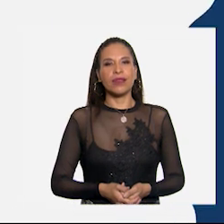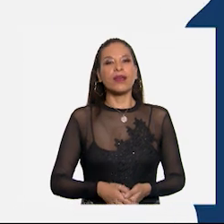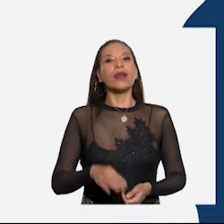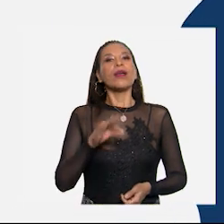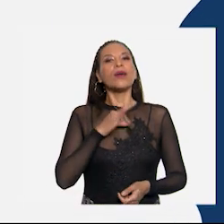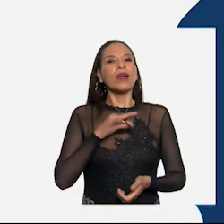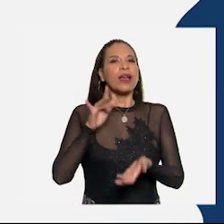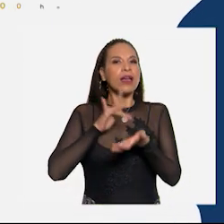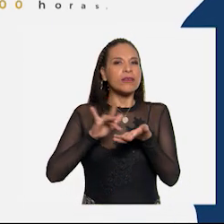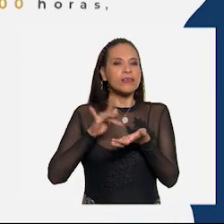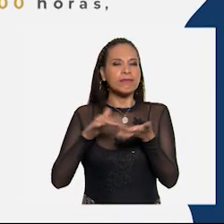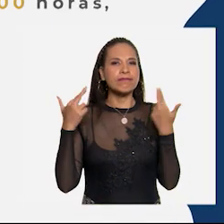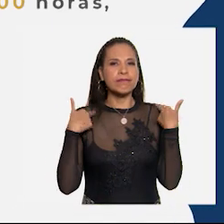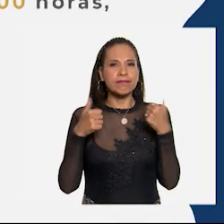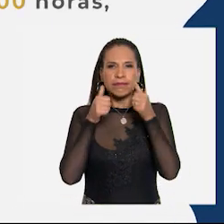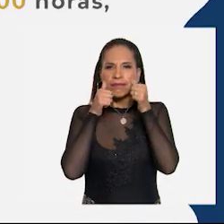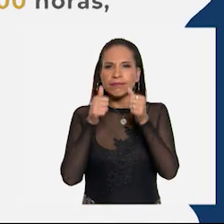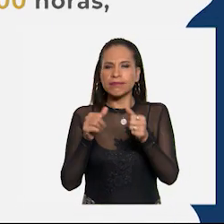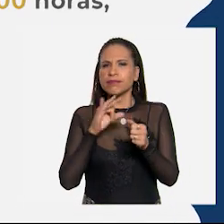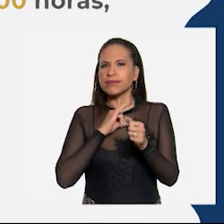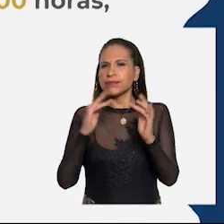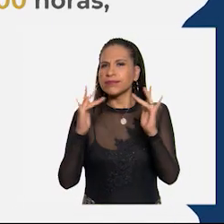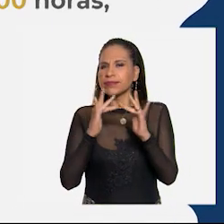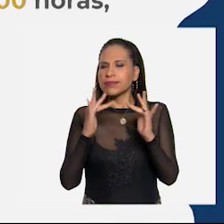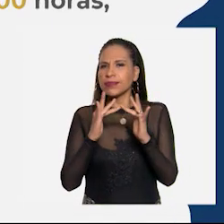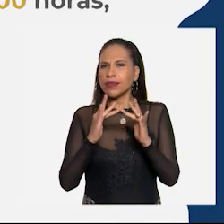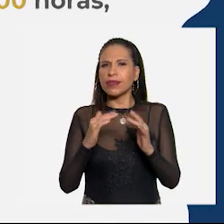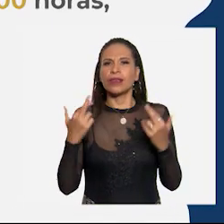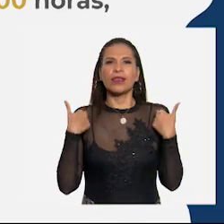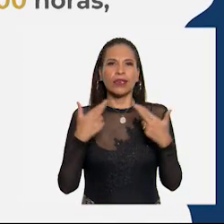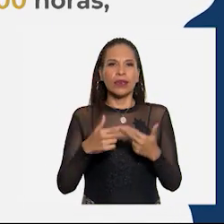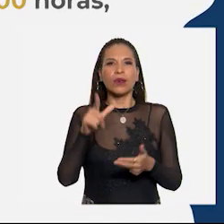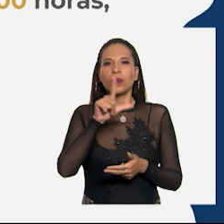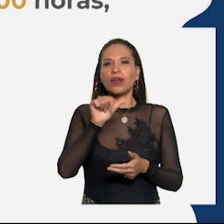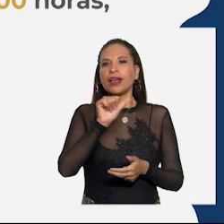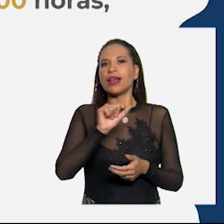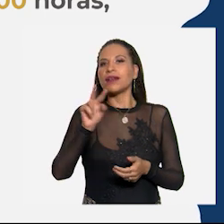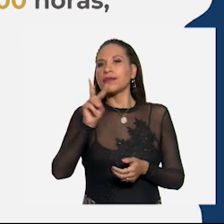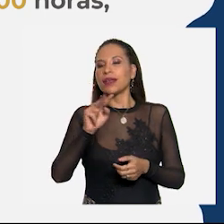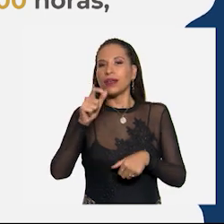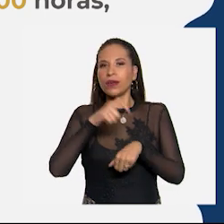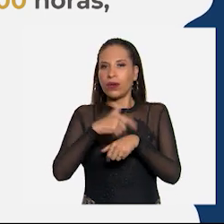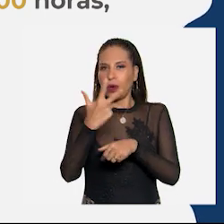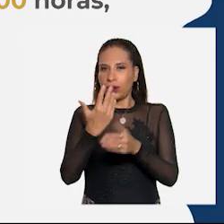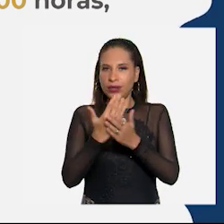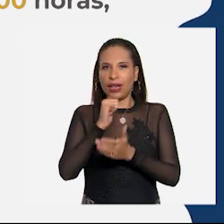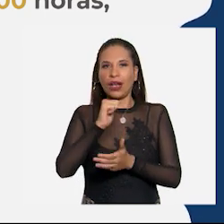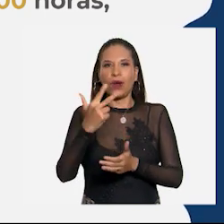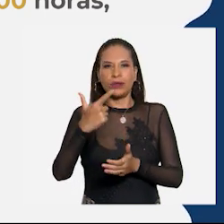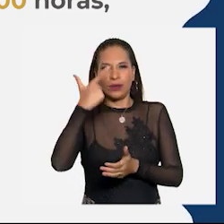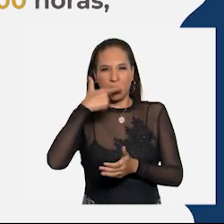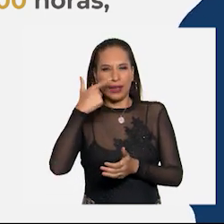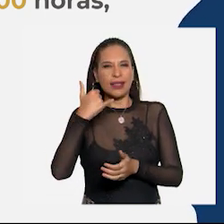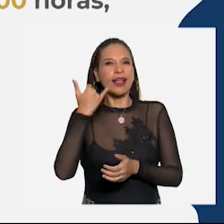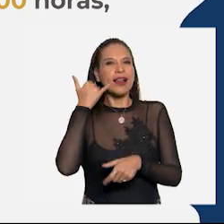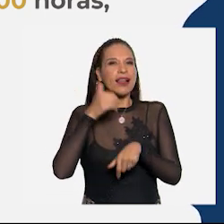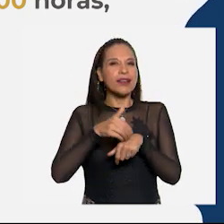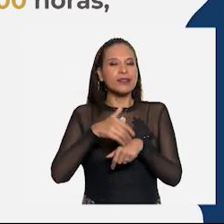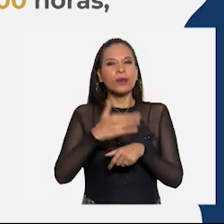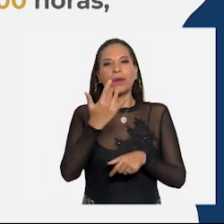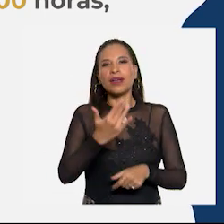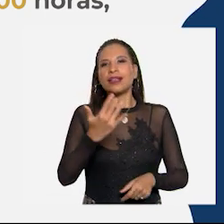Para solicitar apoyo pedagógico, comunícate con maestras y maestros de lunes a viernes de 8 a 20 horas al